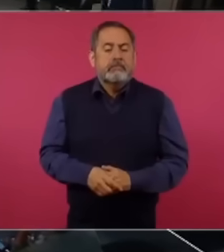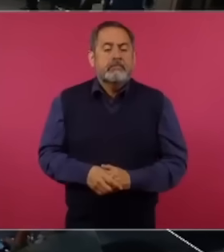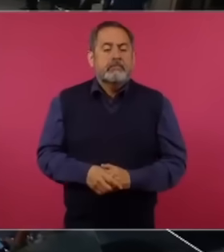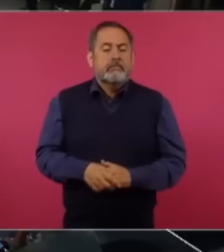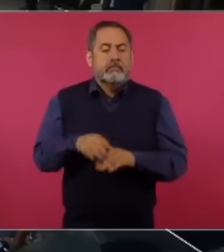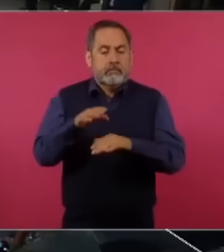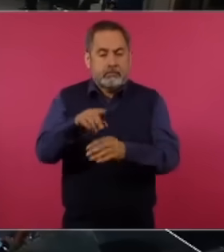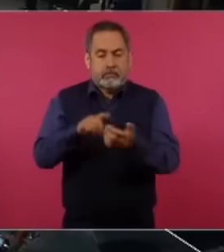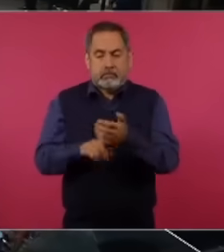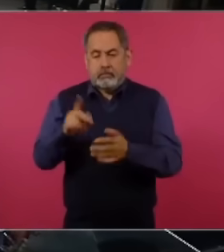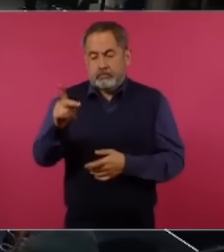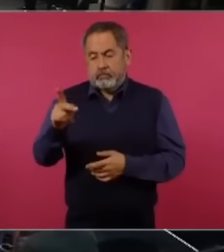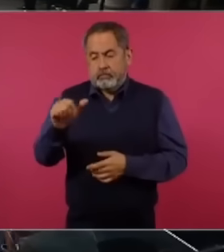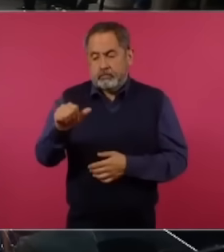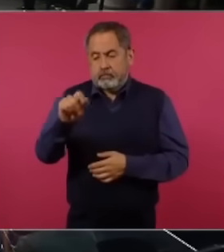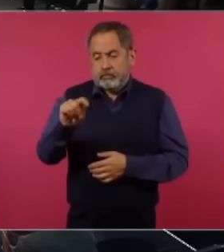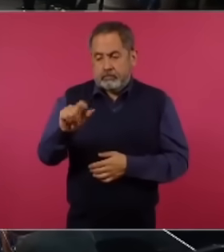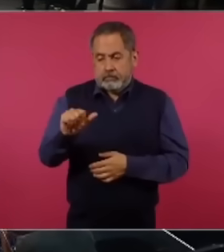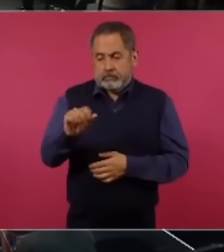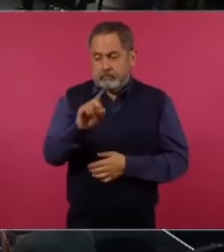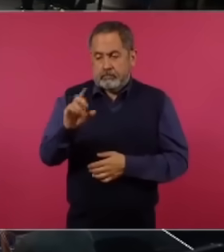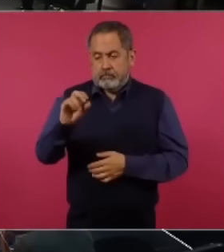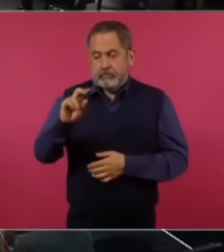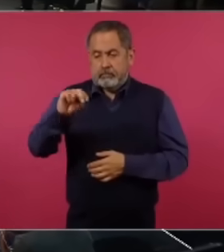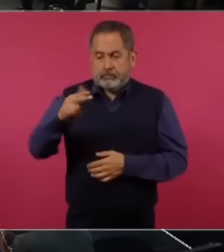Lo de pasta de concho. Miren,